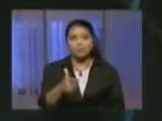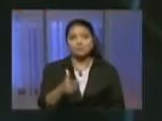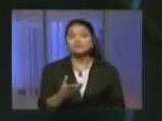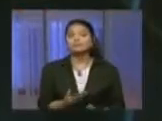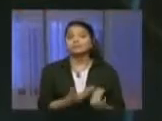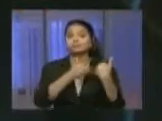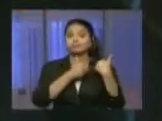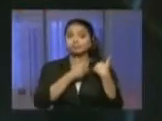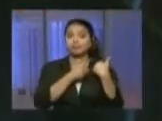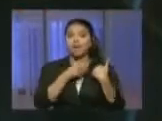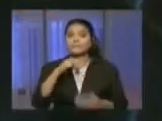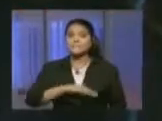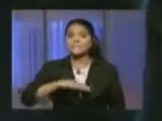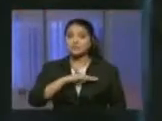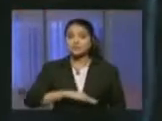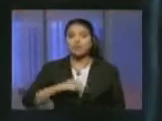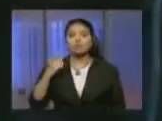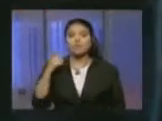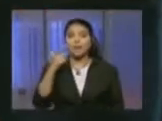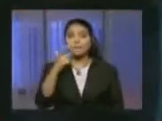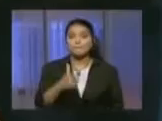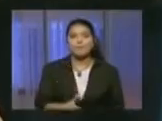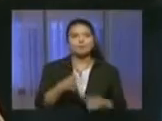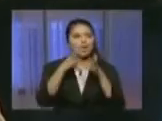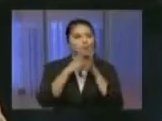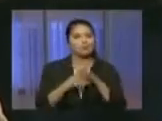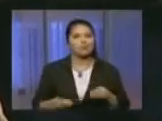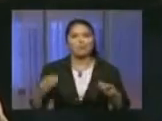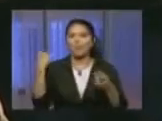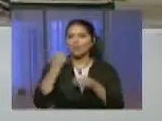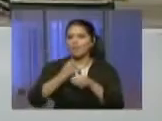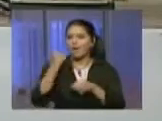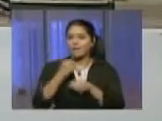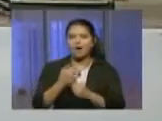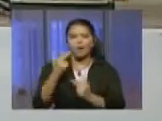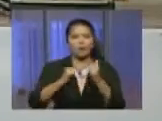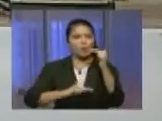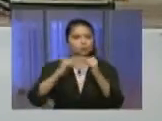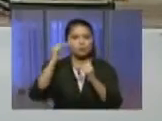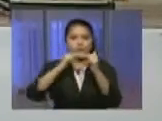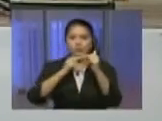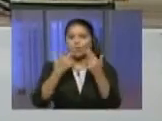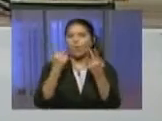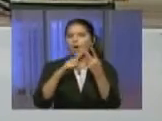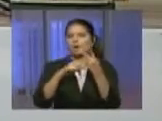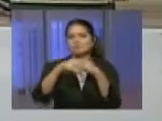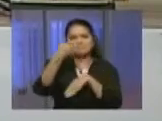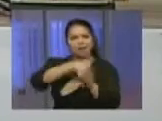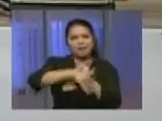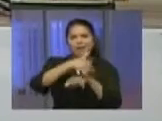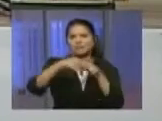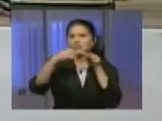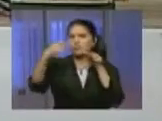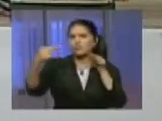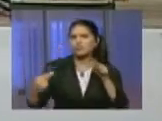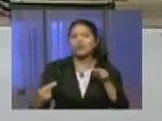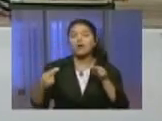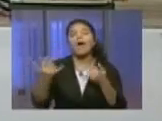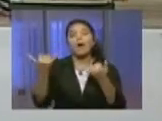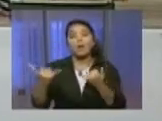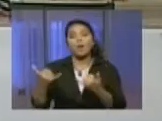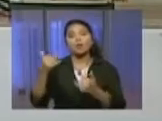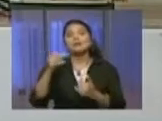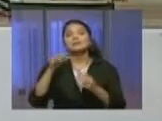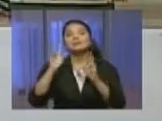de transporte y de todas las obras públicas infraestructura etcétera etcétera la construcción del socialismo